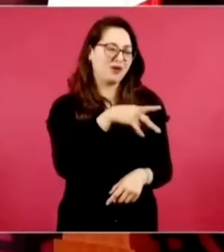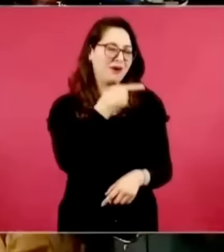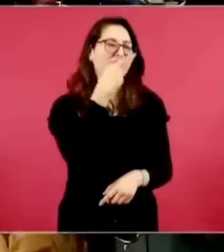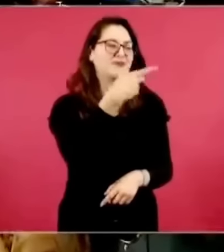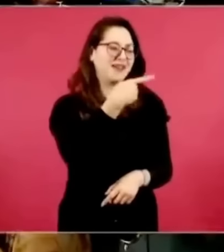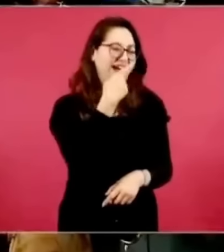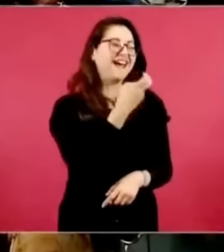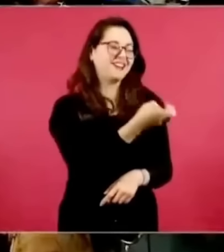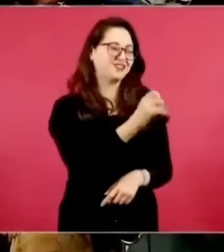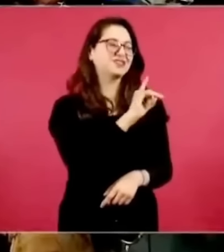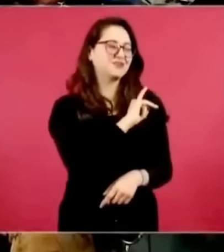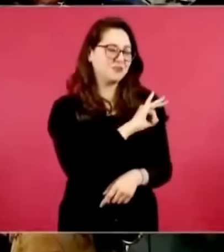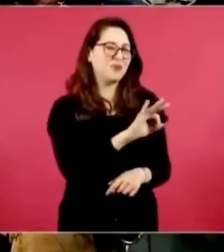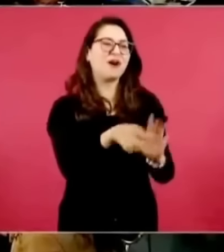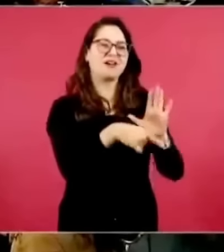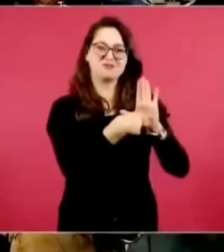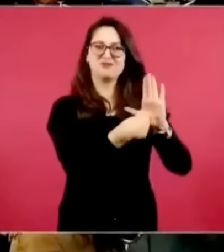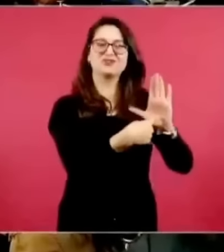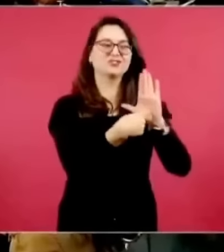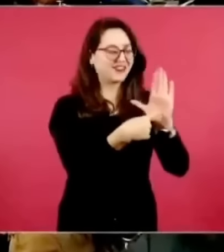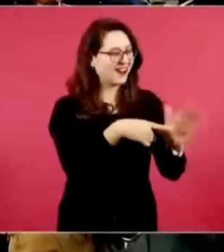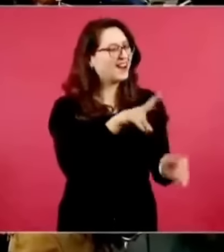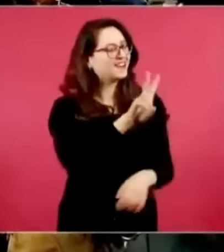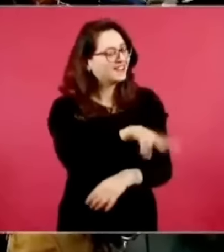podemos no